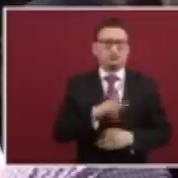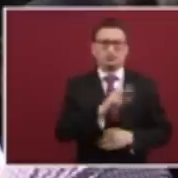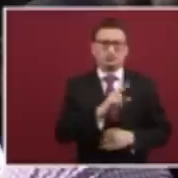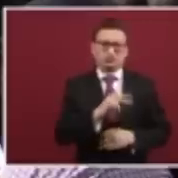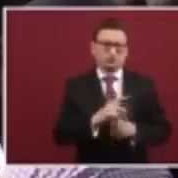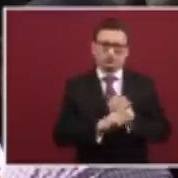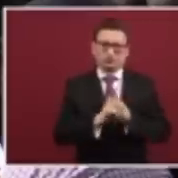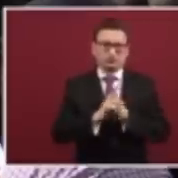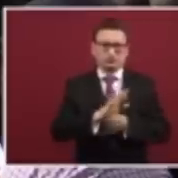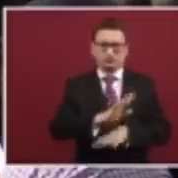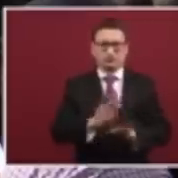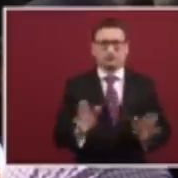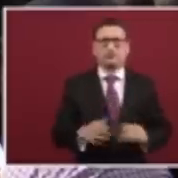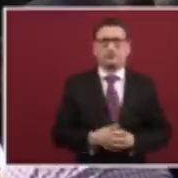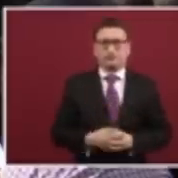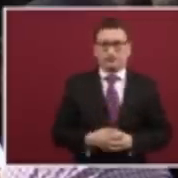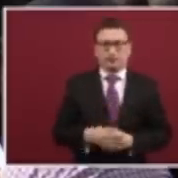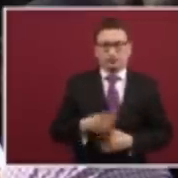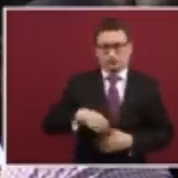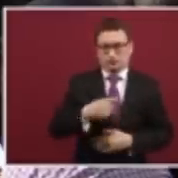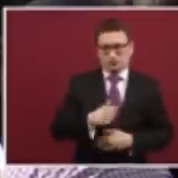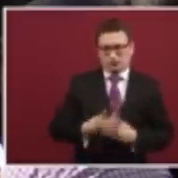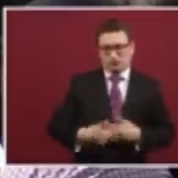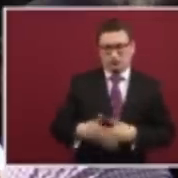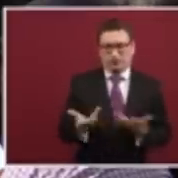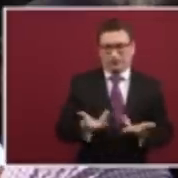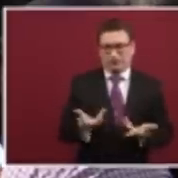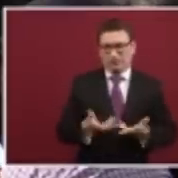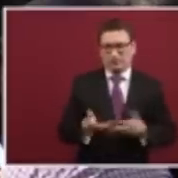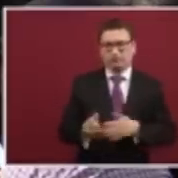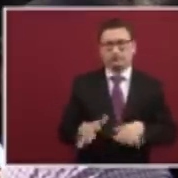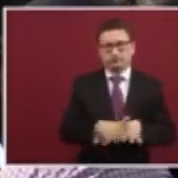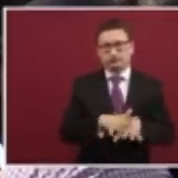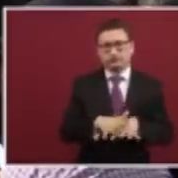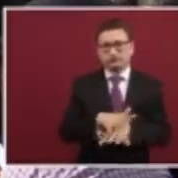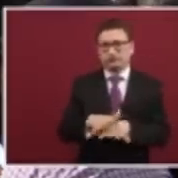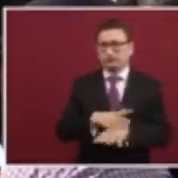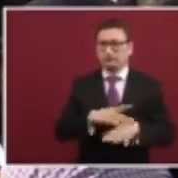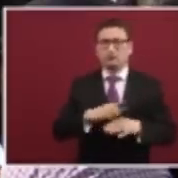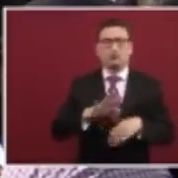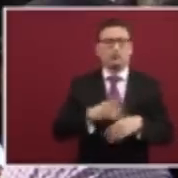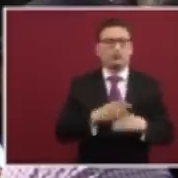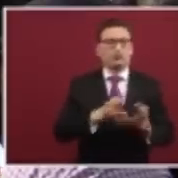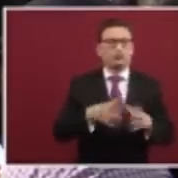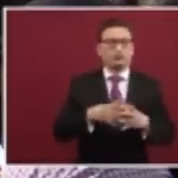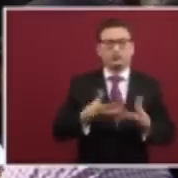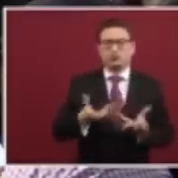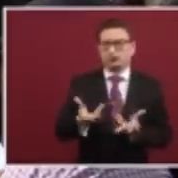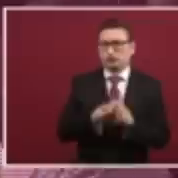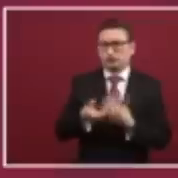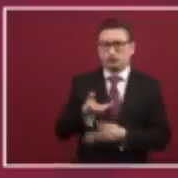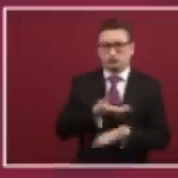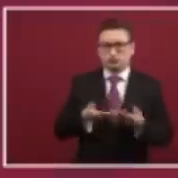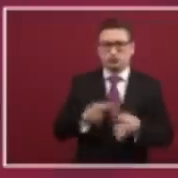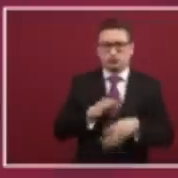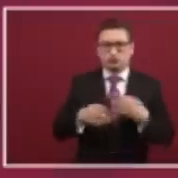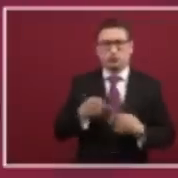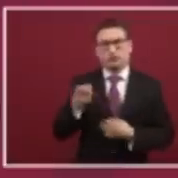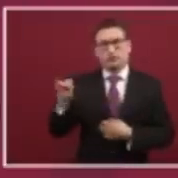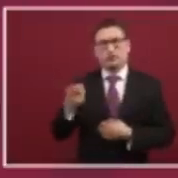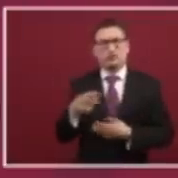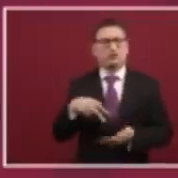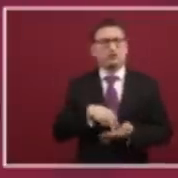que estamos llevando a cabo entre todos y desde abajo. Entonces, esa fue la